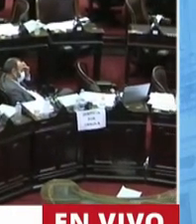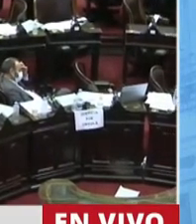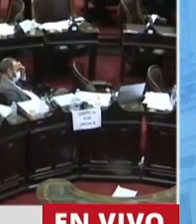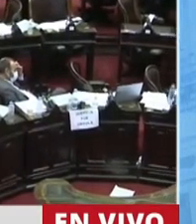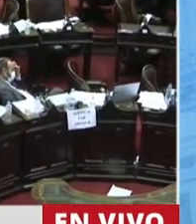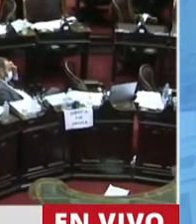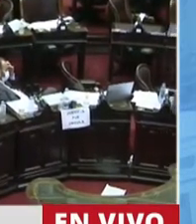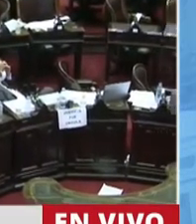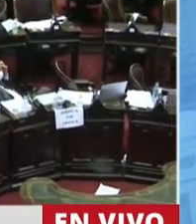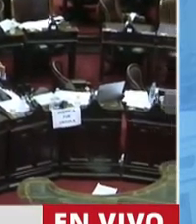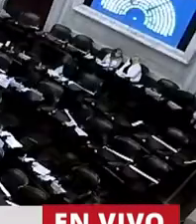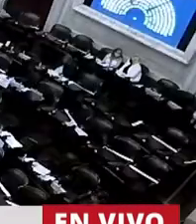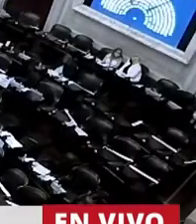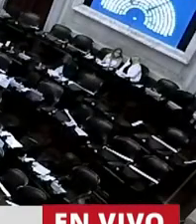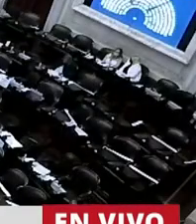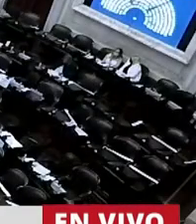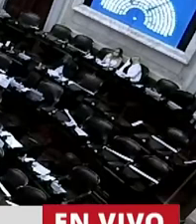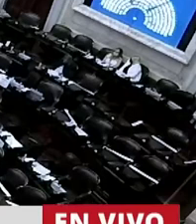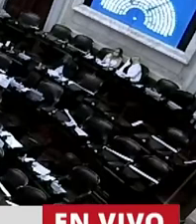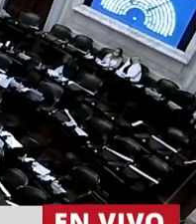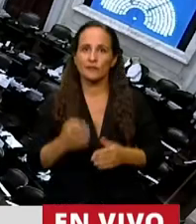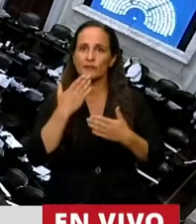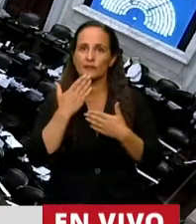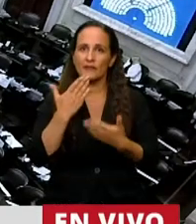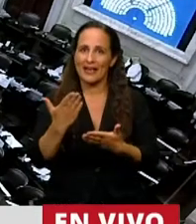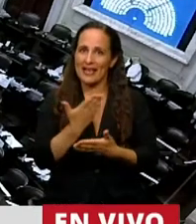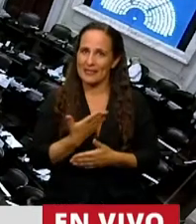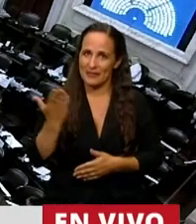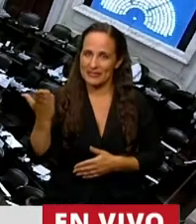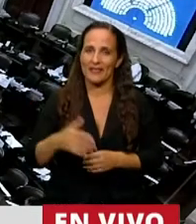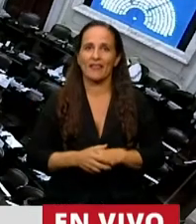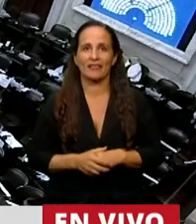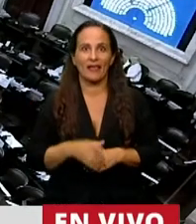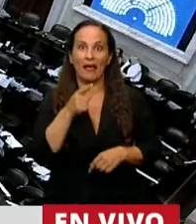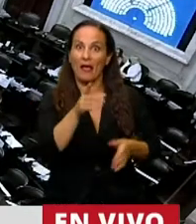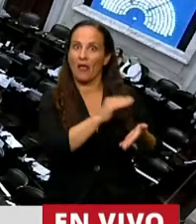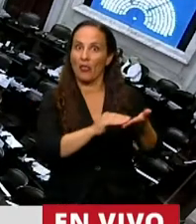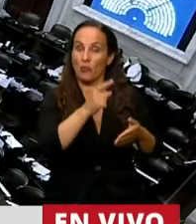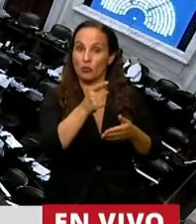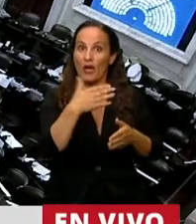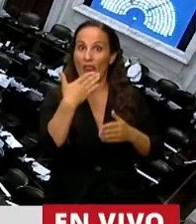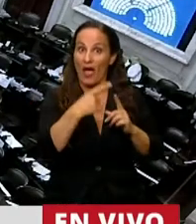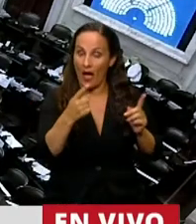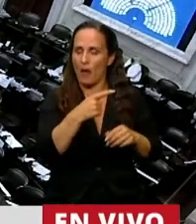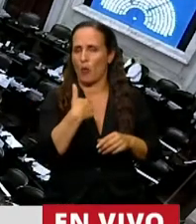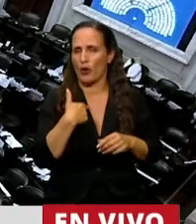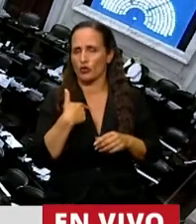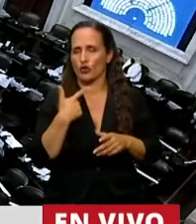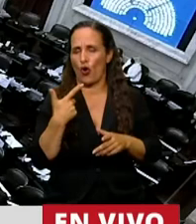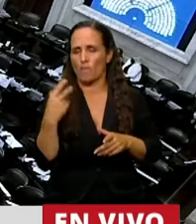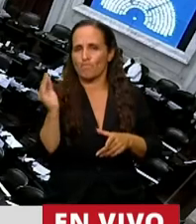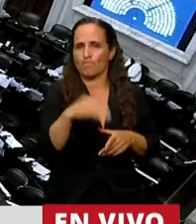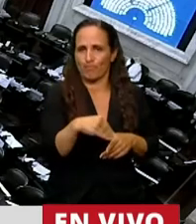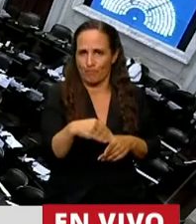gracias a una presidenta lluvia compensa los minutos de la diputada graciela camaño que estamos en el mismo interbloque